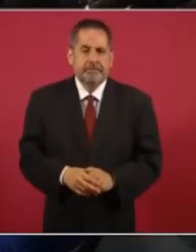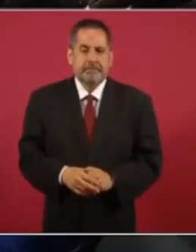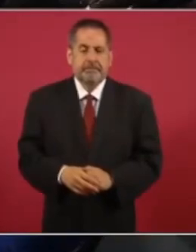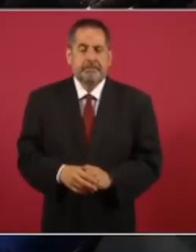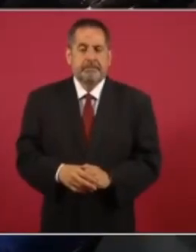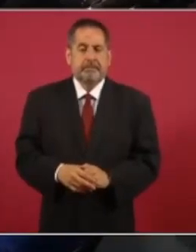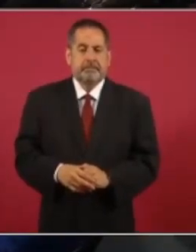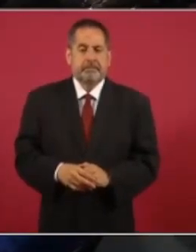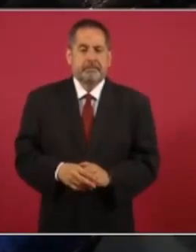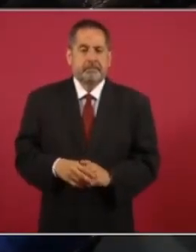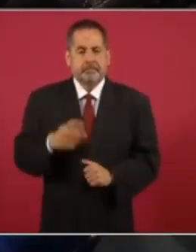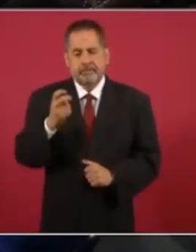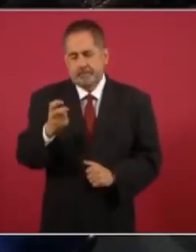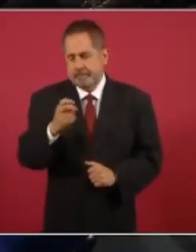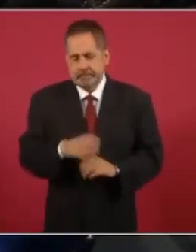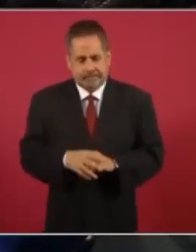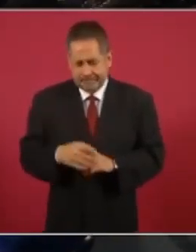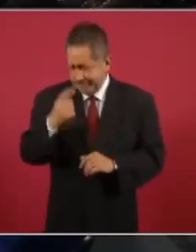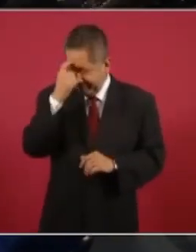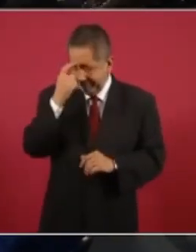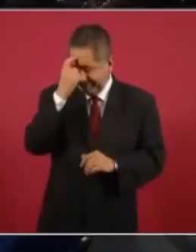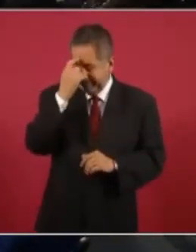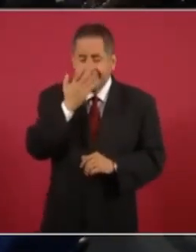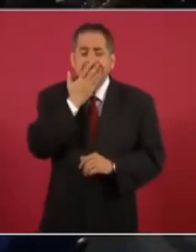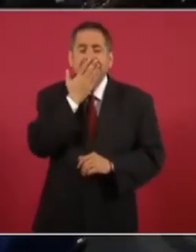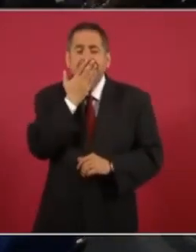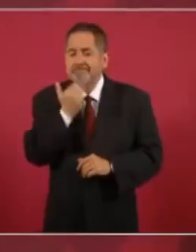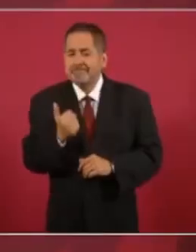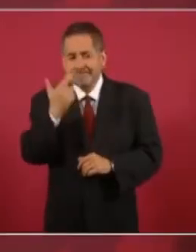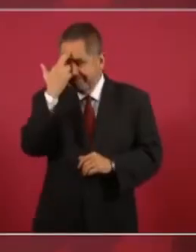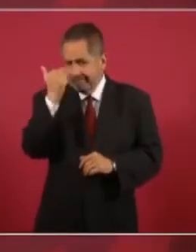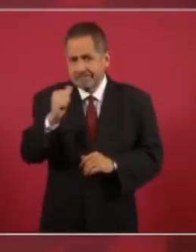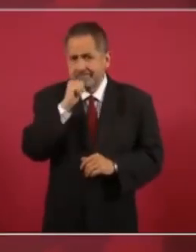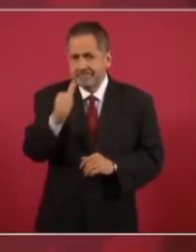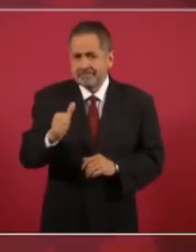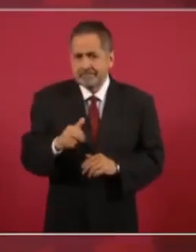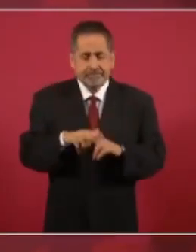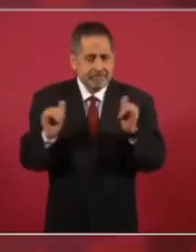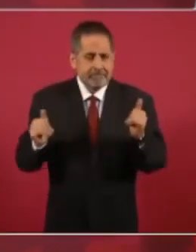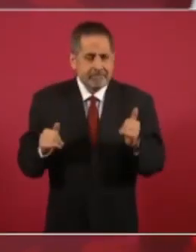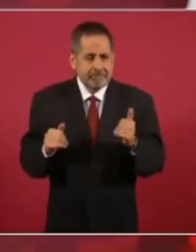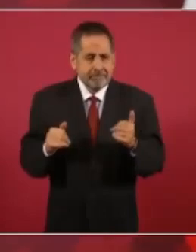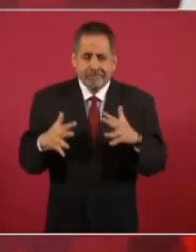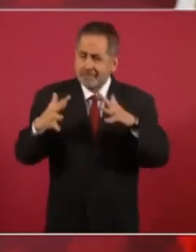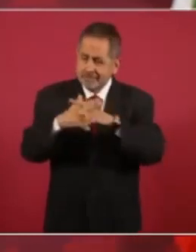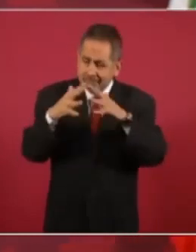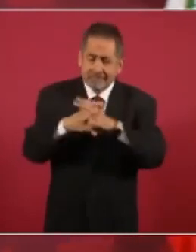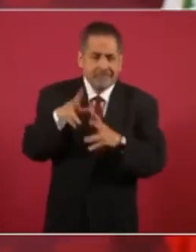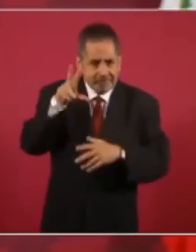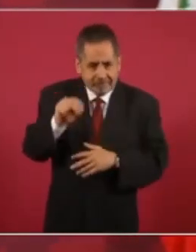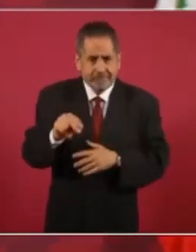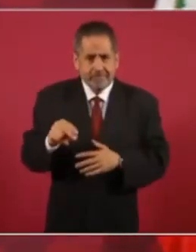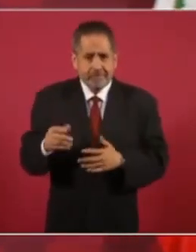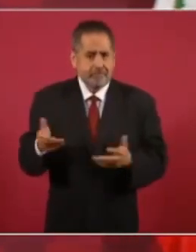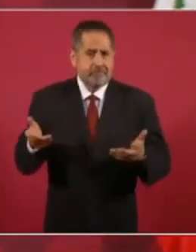Entonces, es lo más irracional que puede haber. No a la guerra.